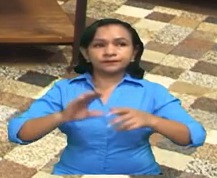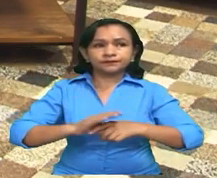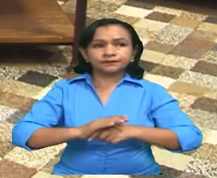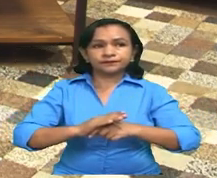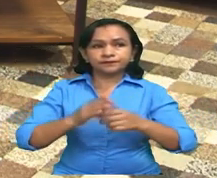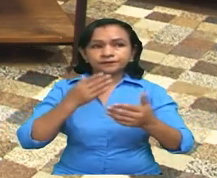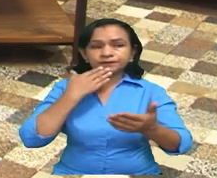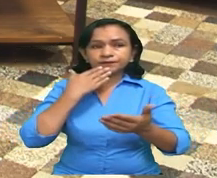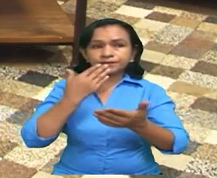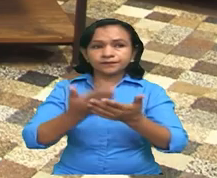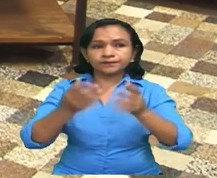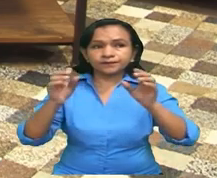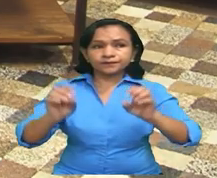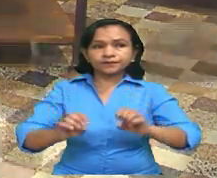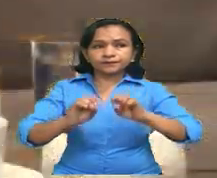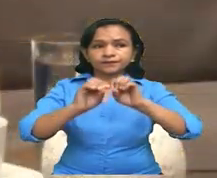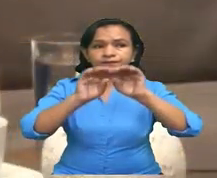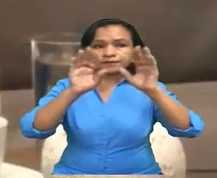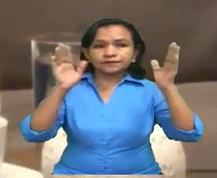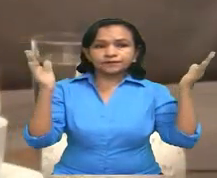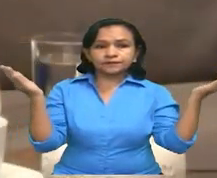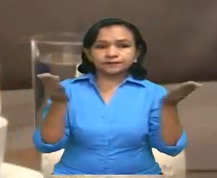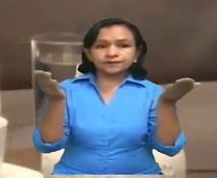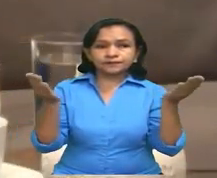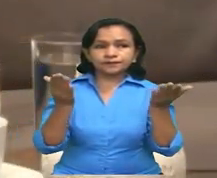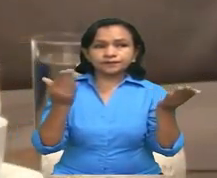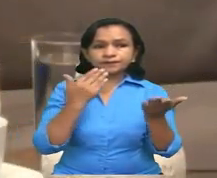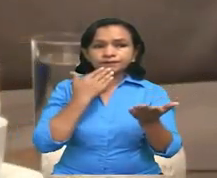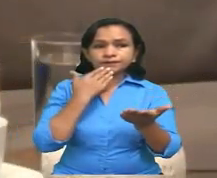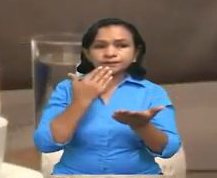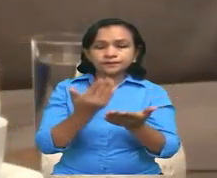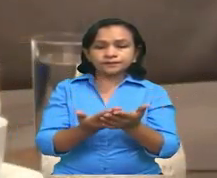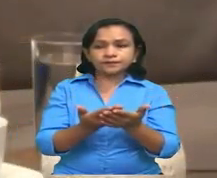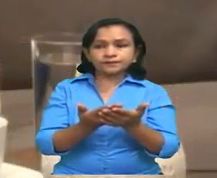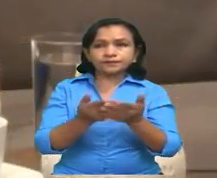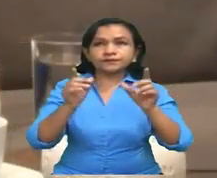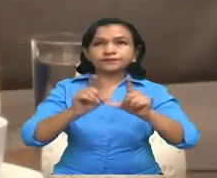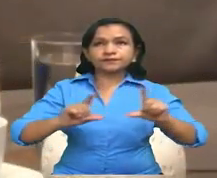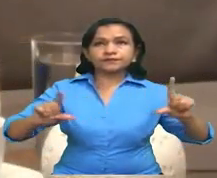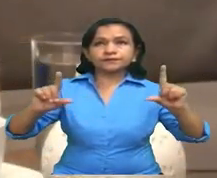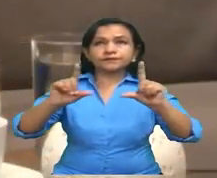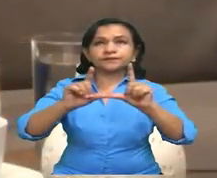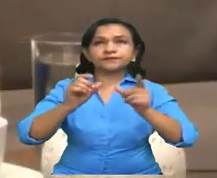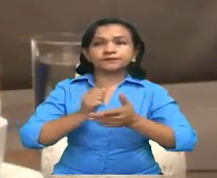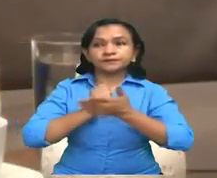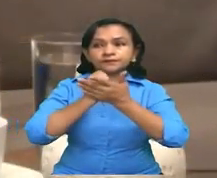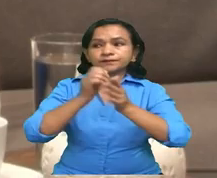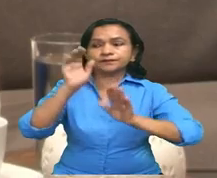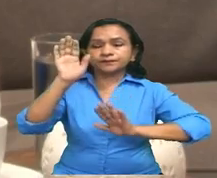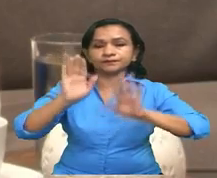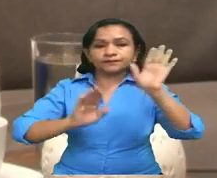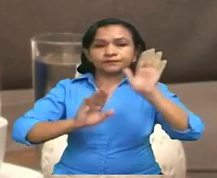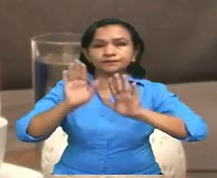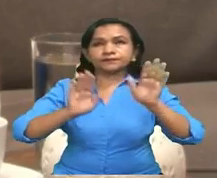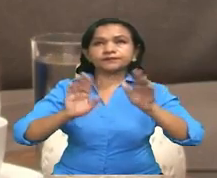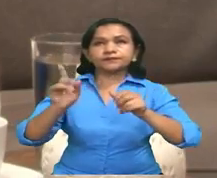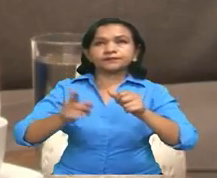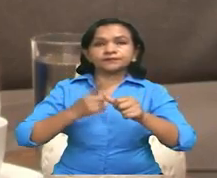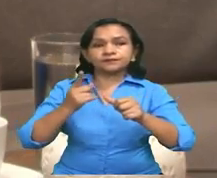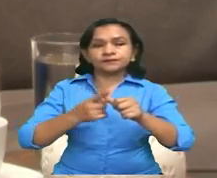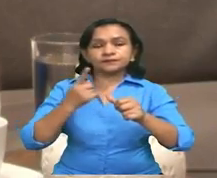país precisamente. Muchas gracias, Mara, por estar con nosotros en nuestro programa Desde el Parlamento y venirnos a compartir sobre este evento